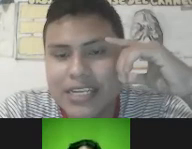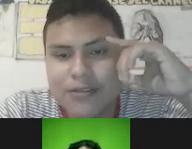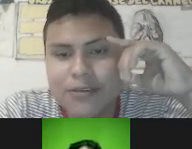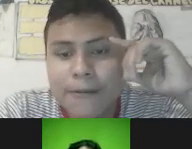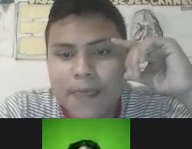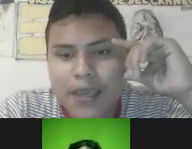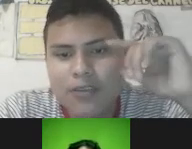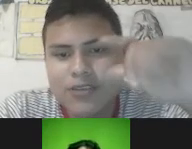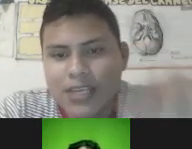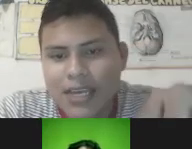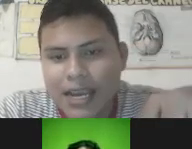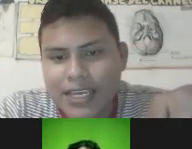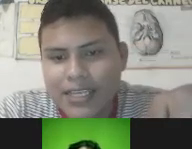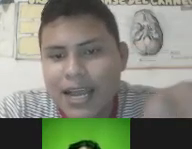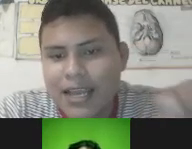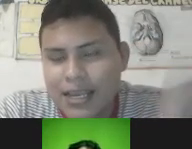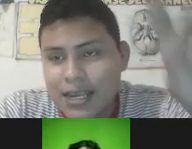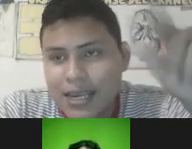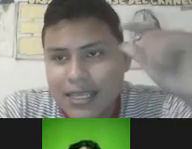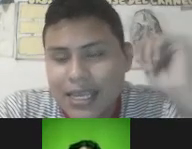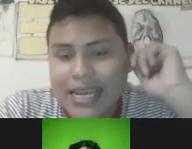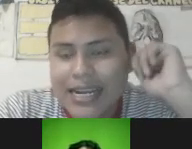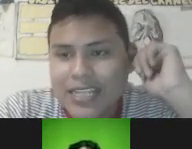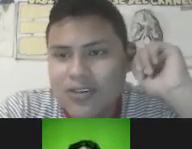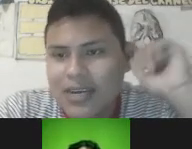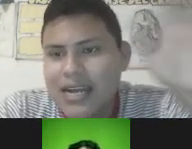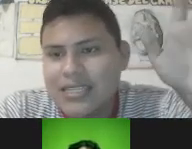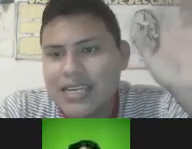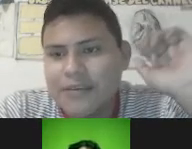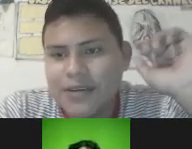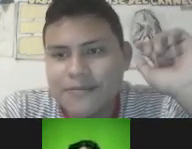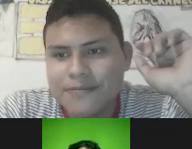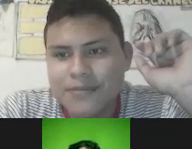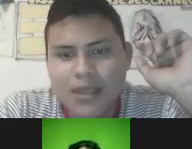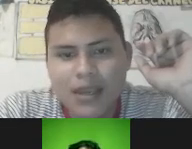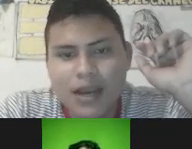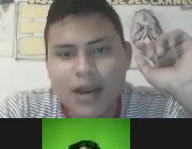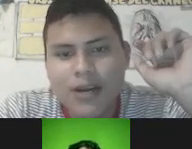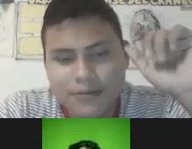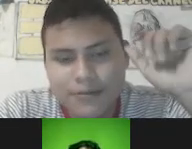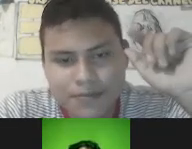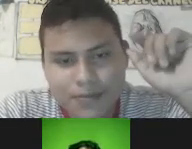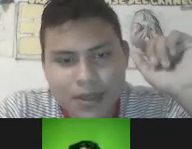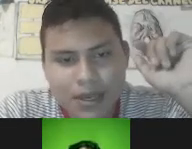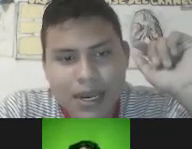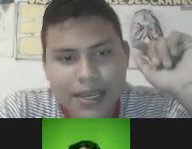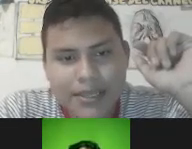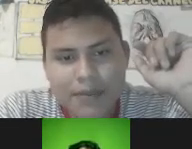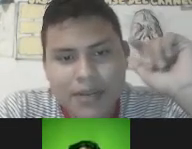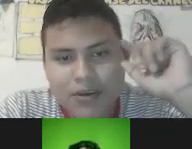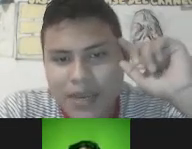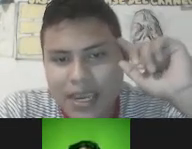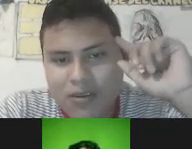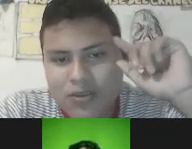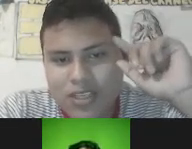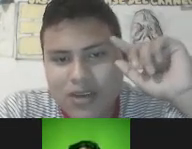de arterial, ¿no? Entonces, aquí está. La irrigación, arterias y venas. Ahora, aquí están,